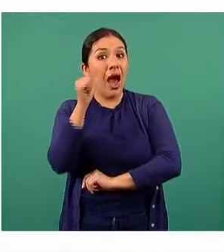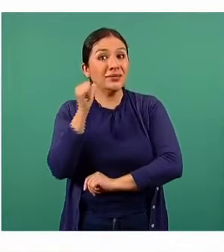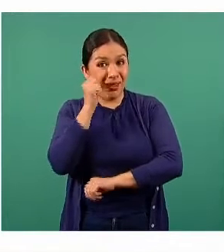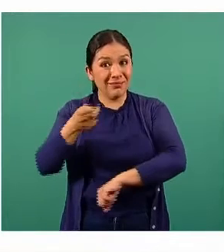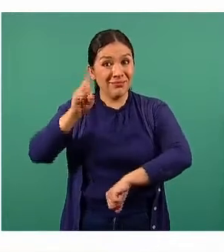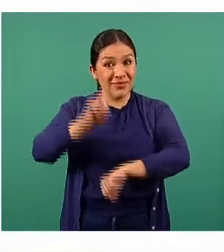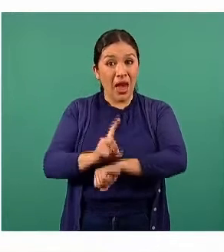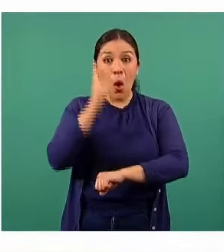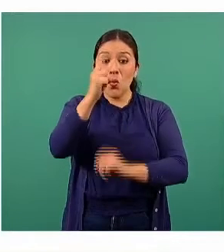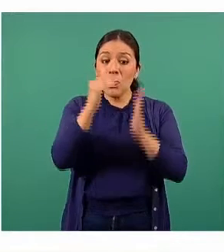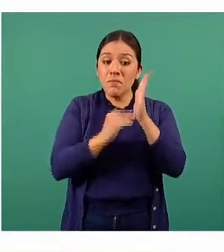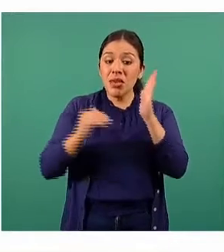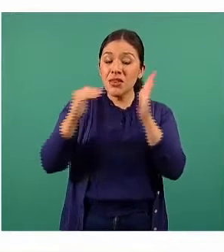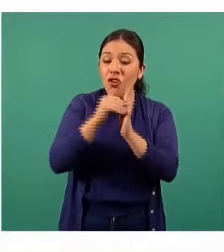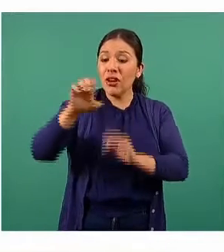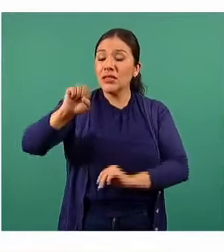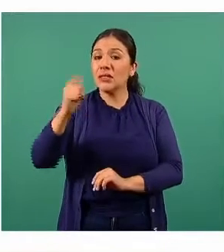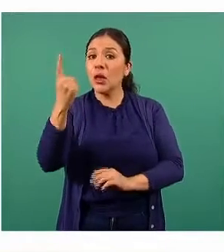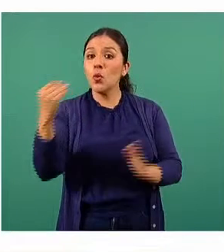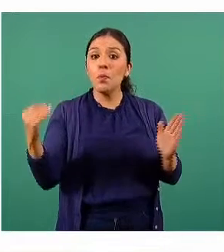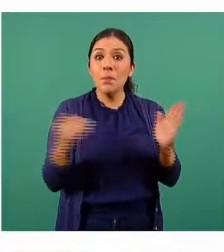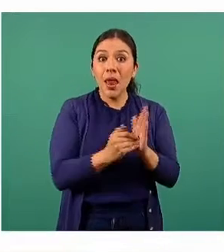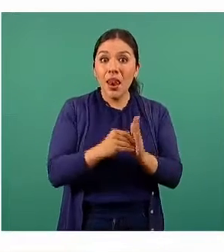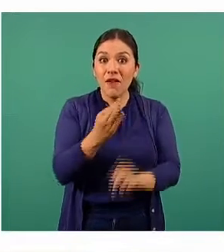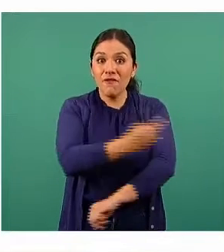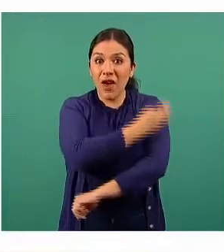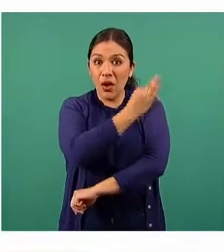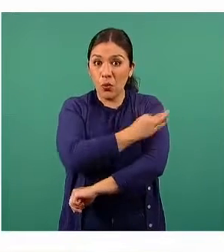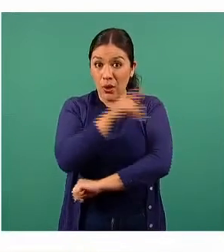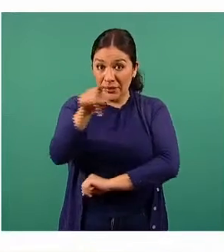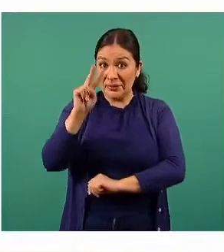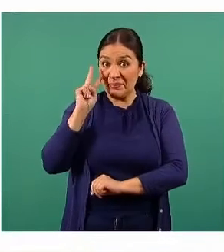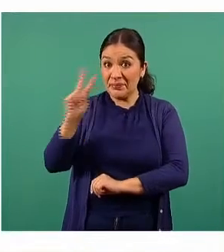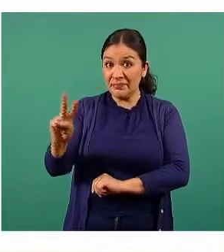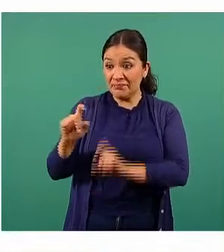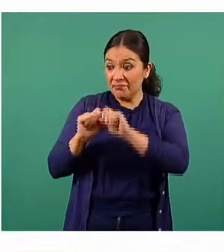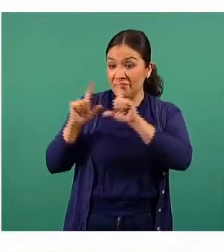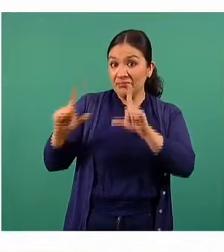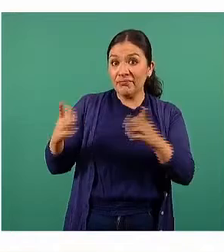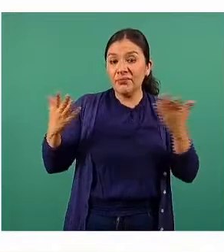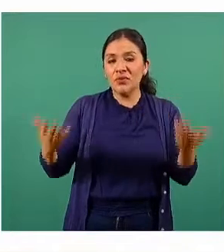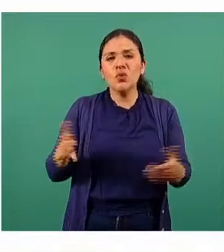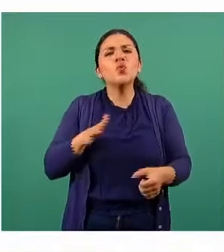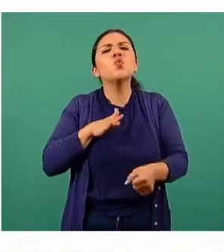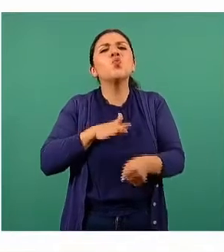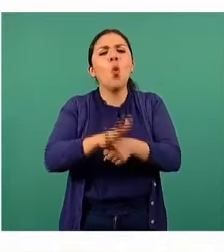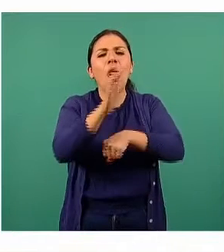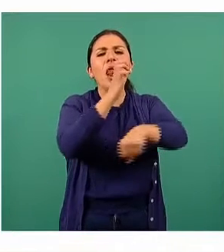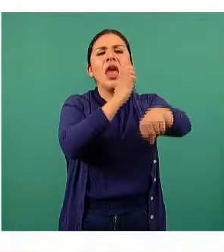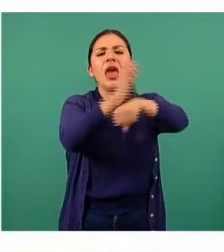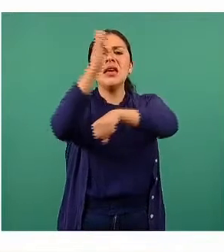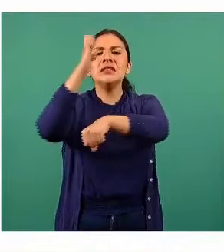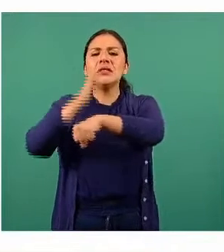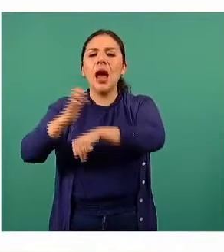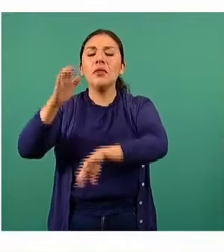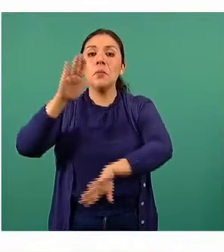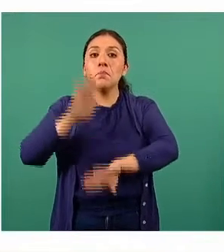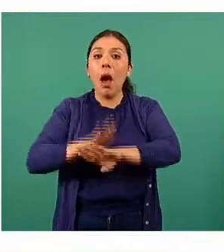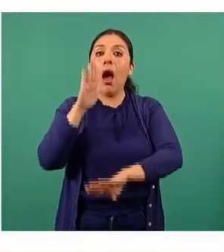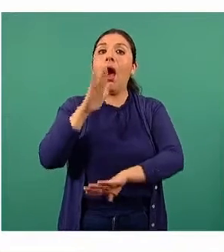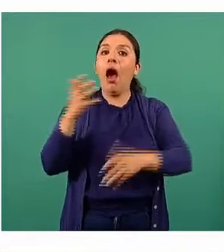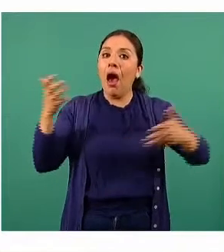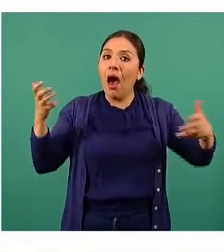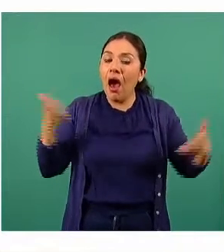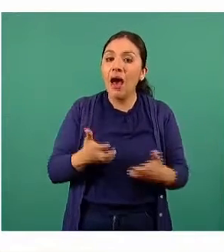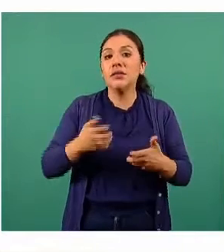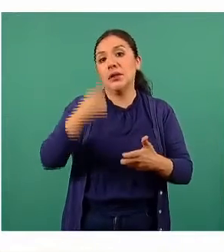de ayer, más de 1.061.000, y bueno, ustedes pueden notar cuáles fueron las entidades que además